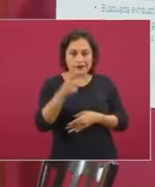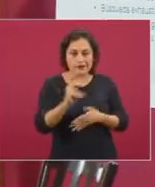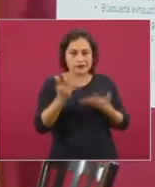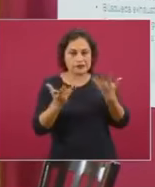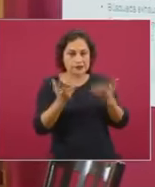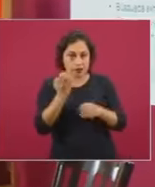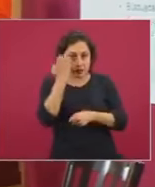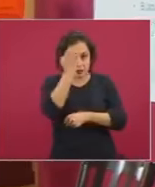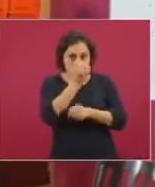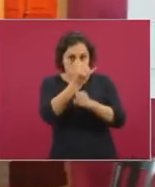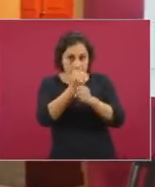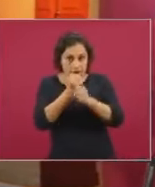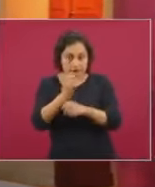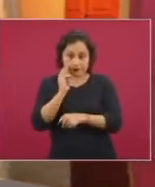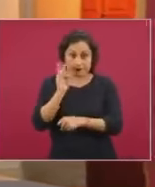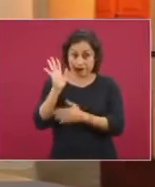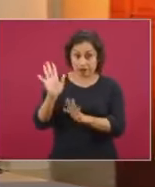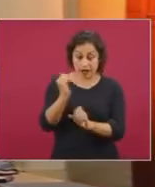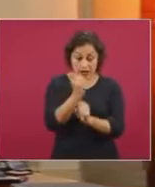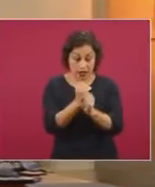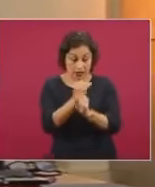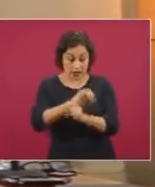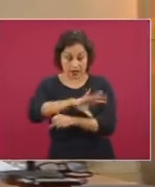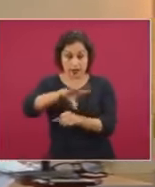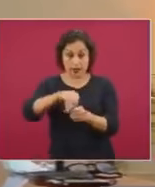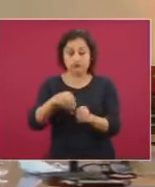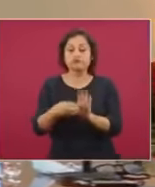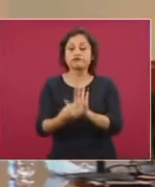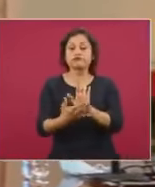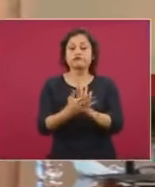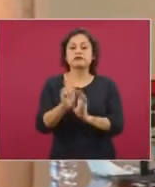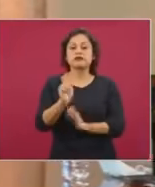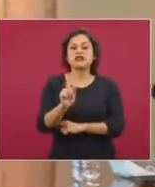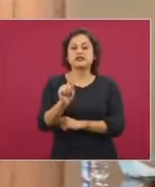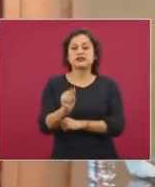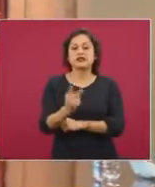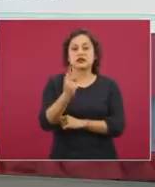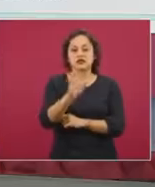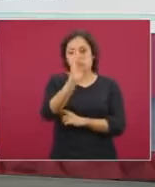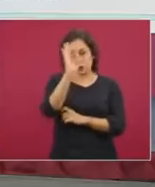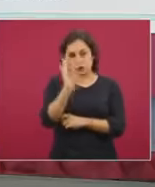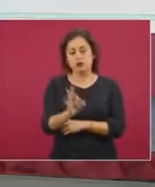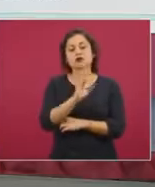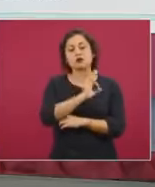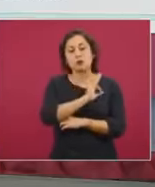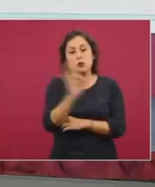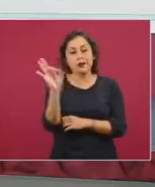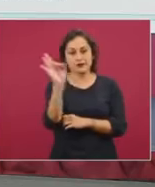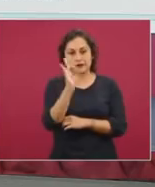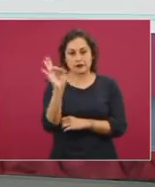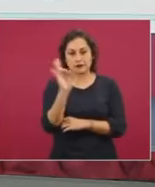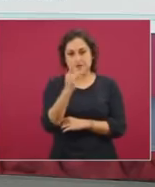que 72% del total del exceso pudiese ser atribuible a COVID.